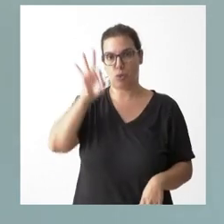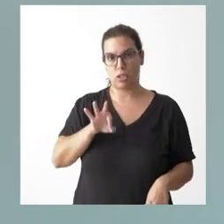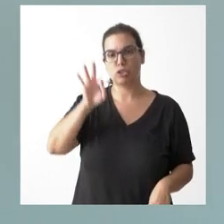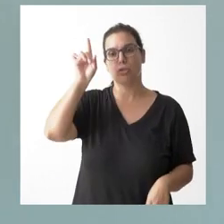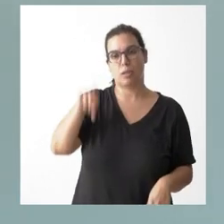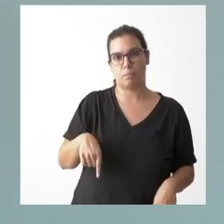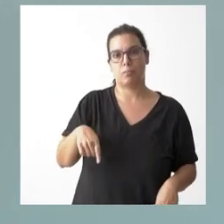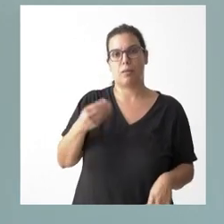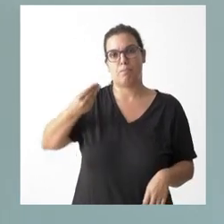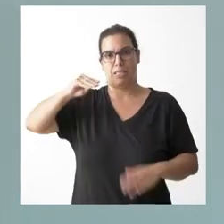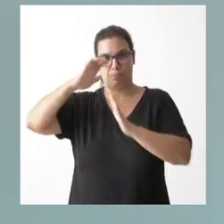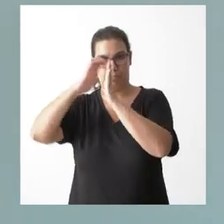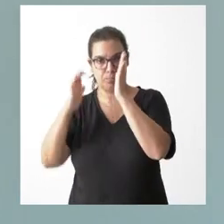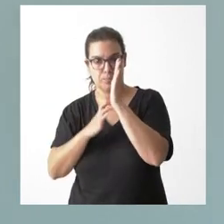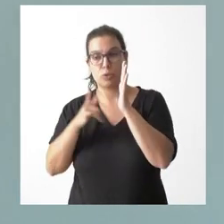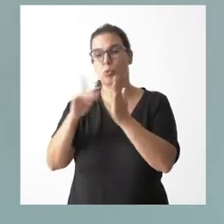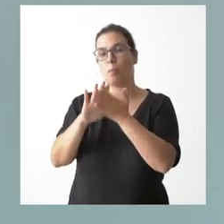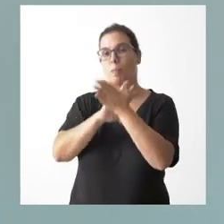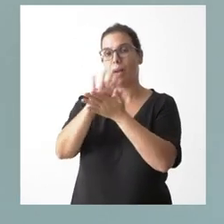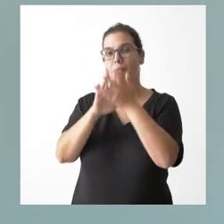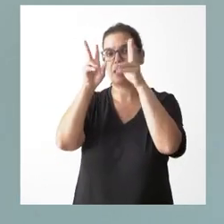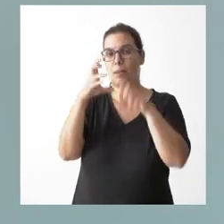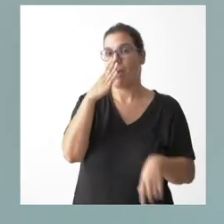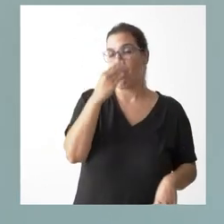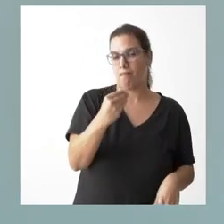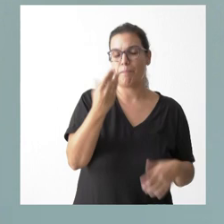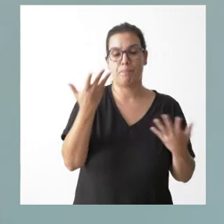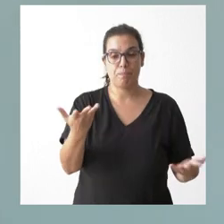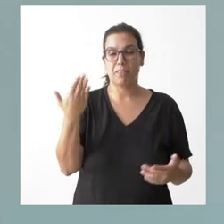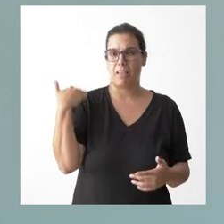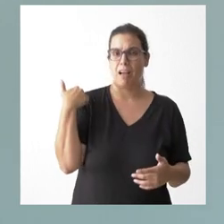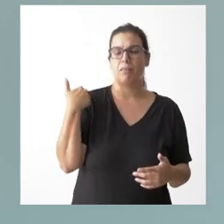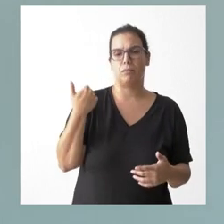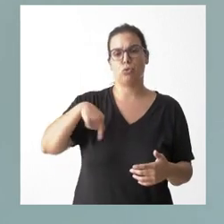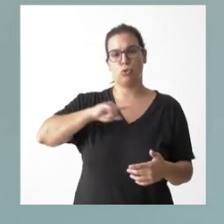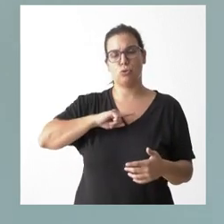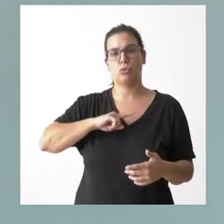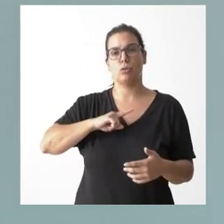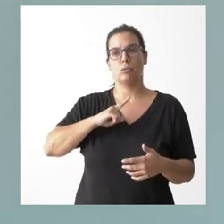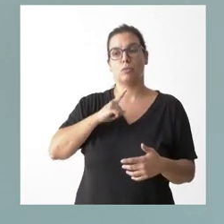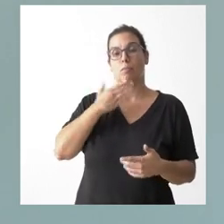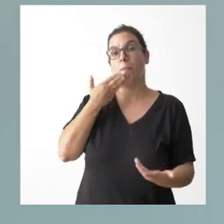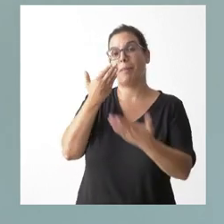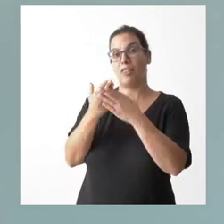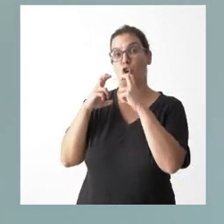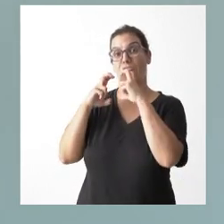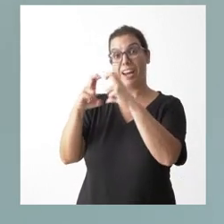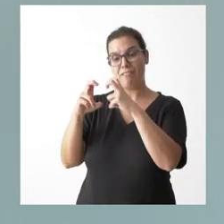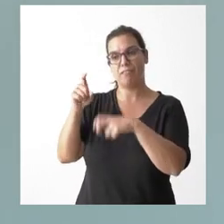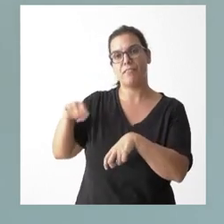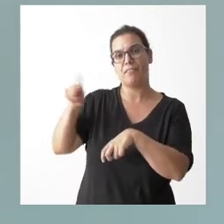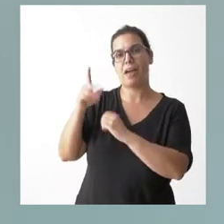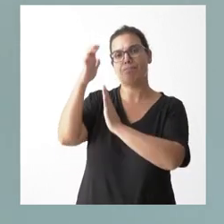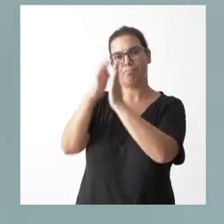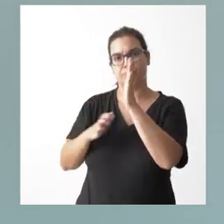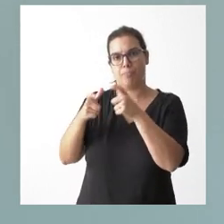cantidad adicional. Me habla usted del tema del AVE. Desde hace un tiempo venimos planteando a Renfe una rebaja en el